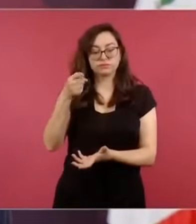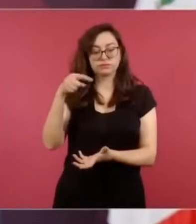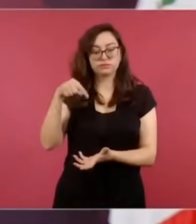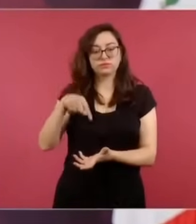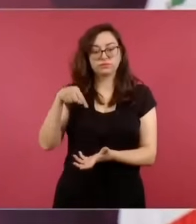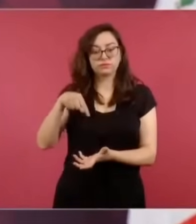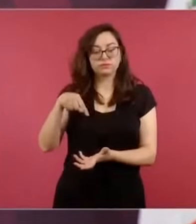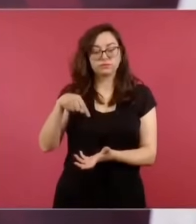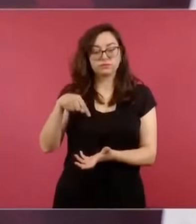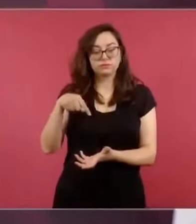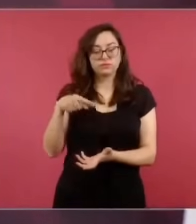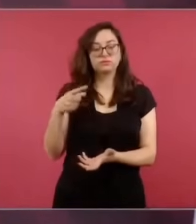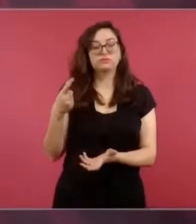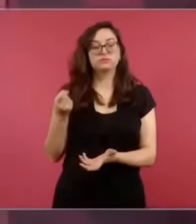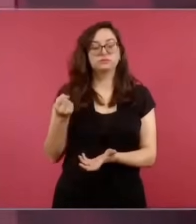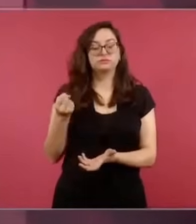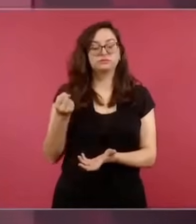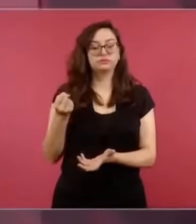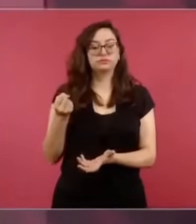se destina